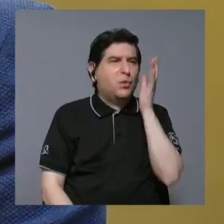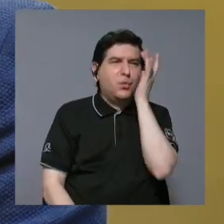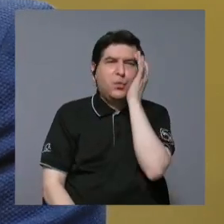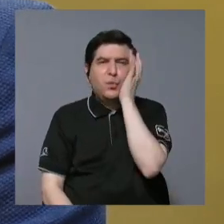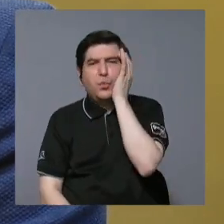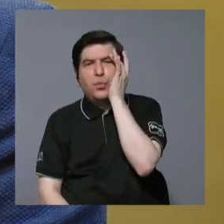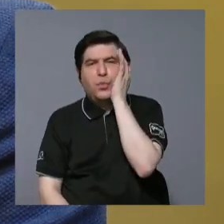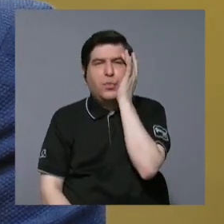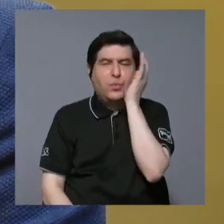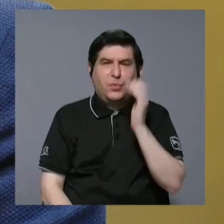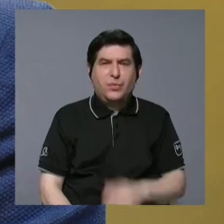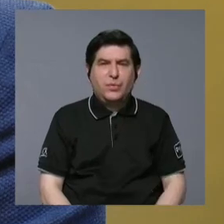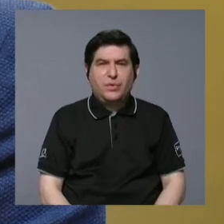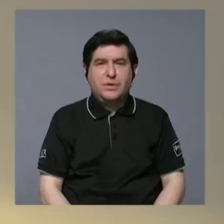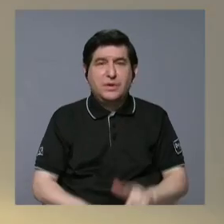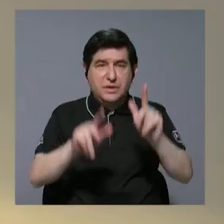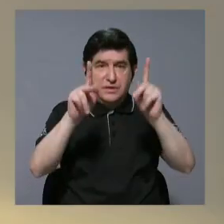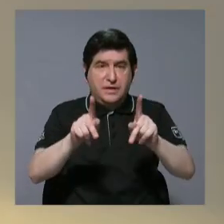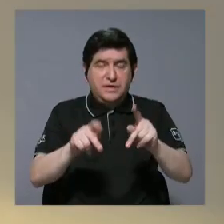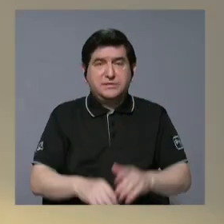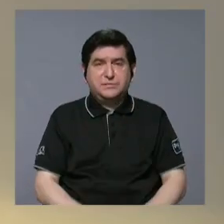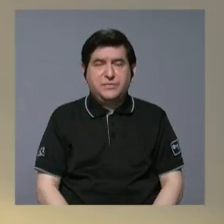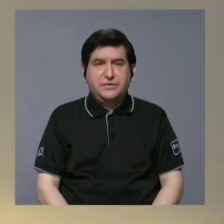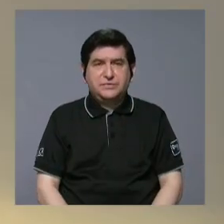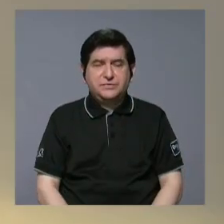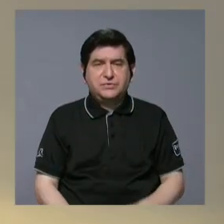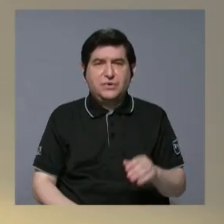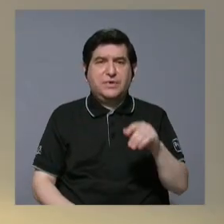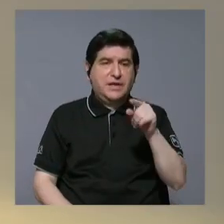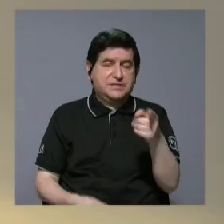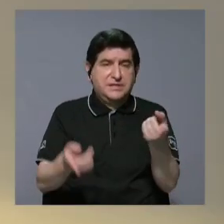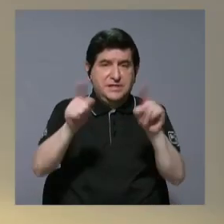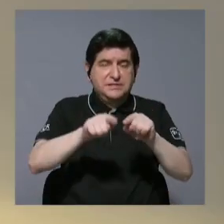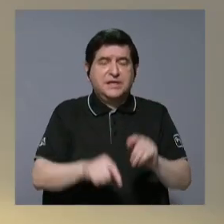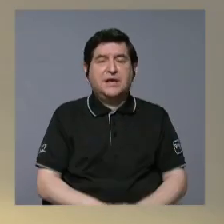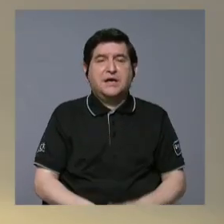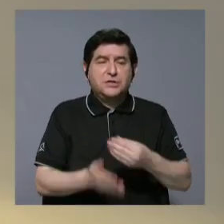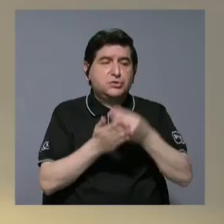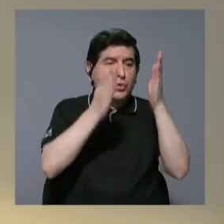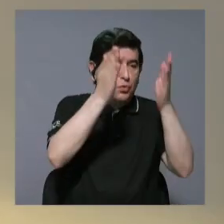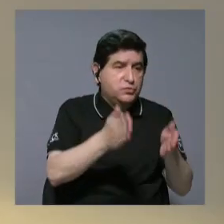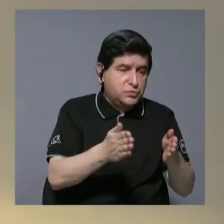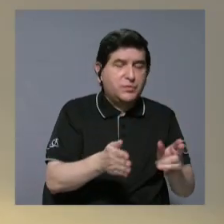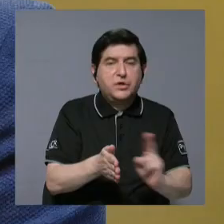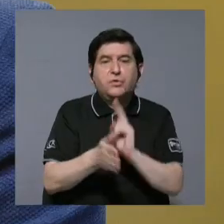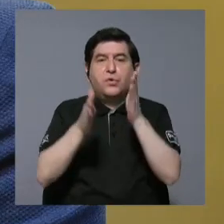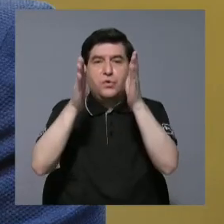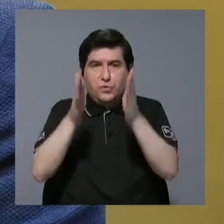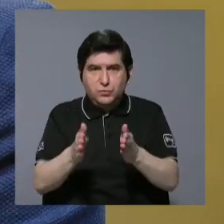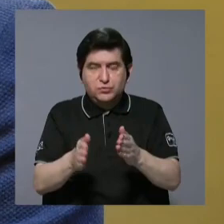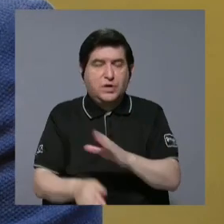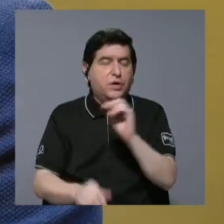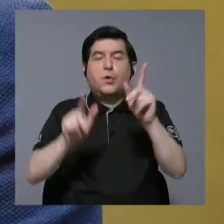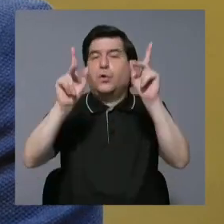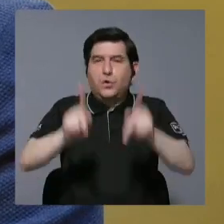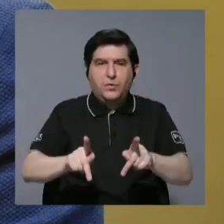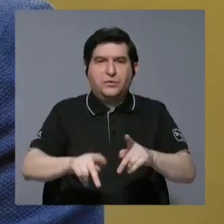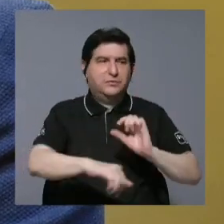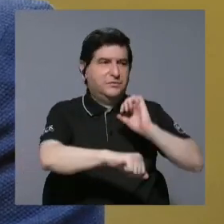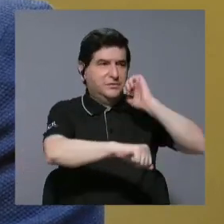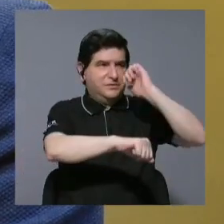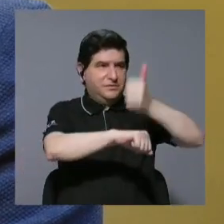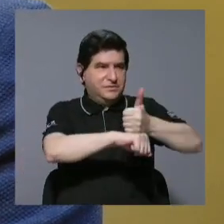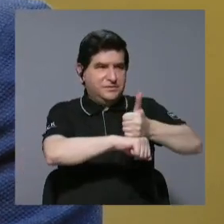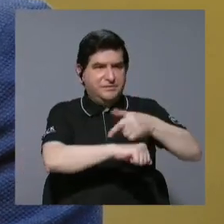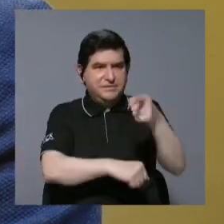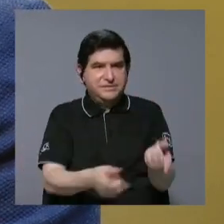preocupaciones de los consumidores, de los usuarios, de las personas, para definir